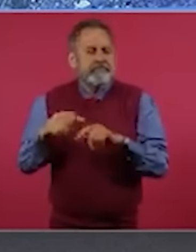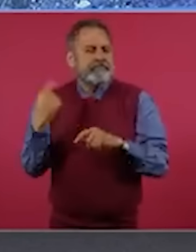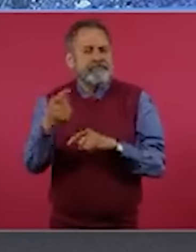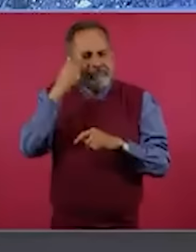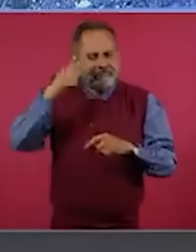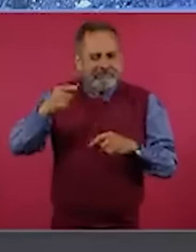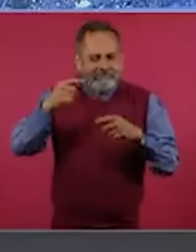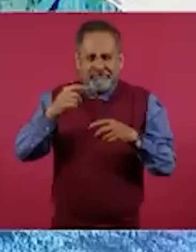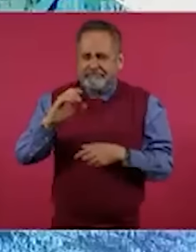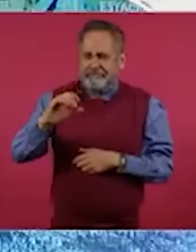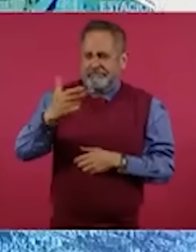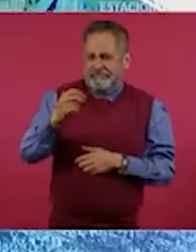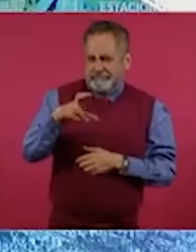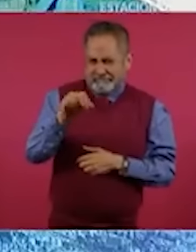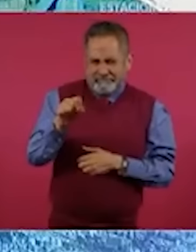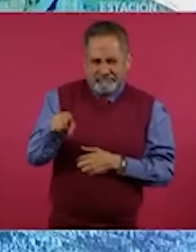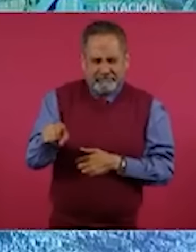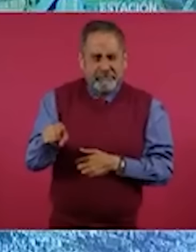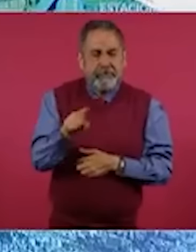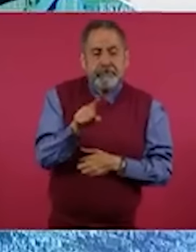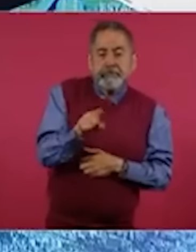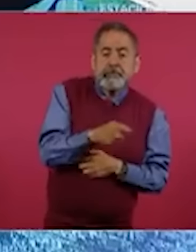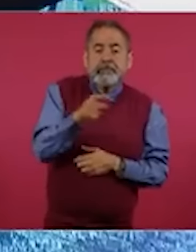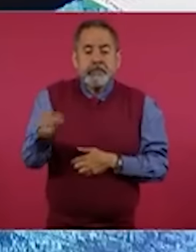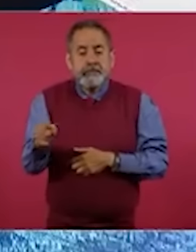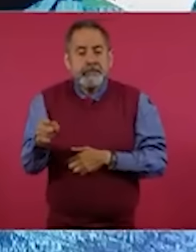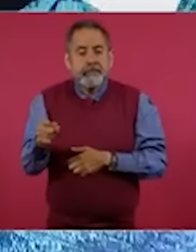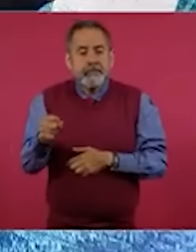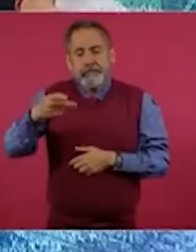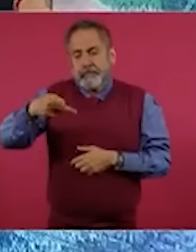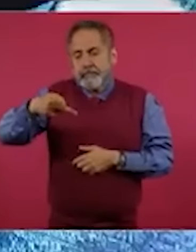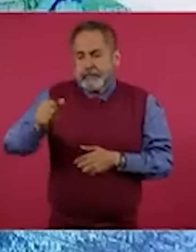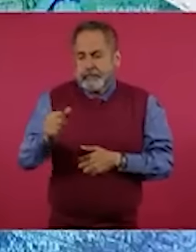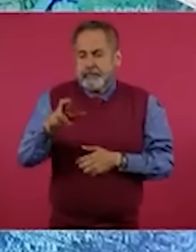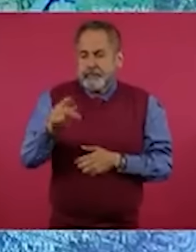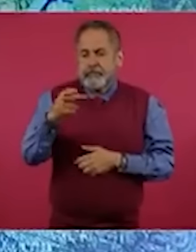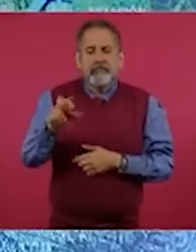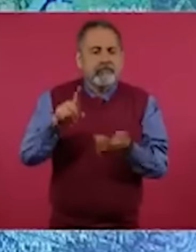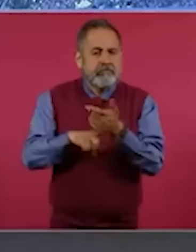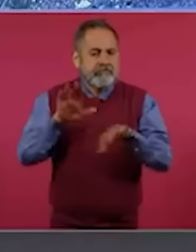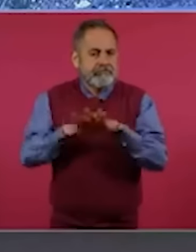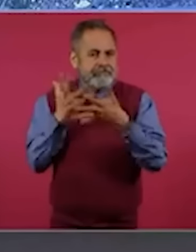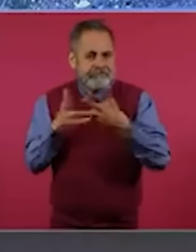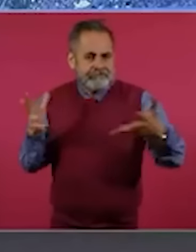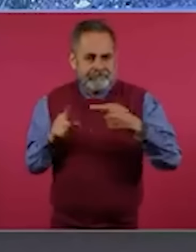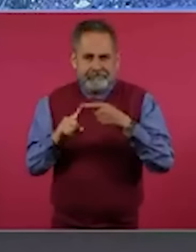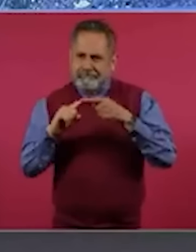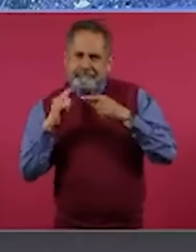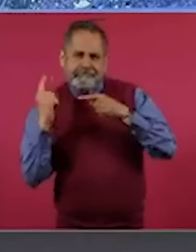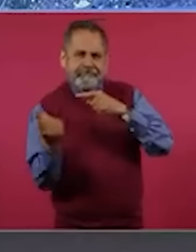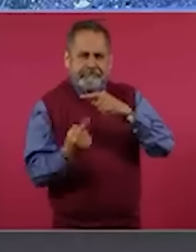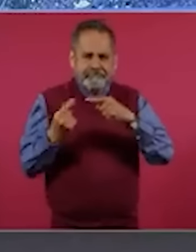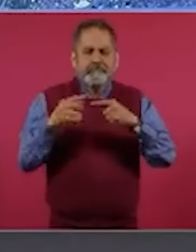La cuarta estación está en Parkour, es la estación más grande y que da vuelta